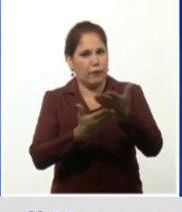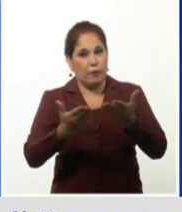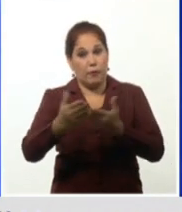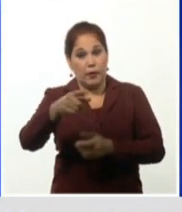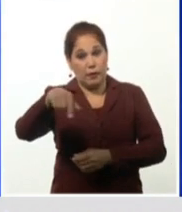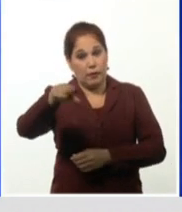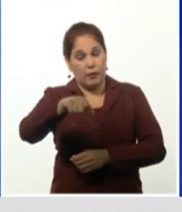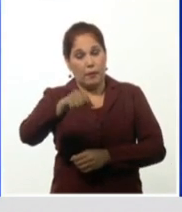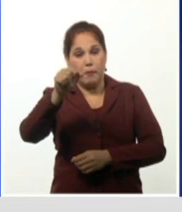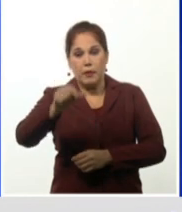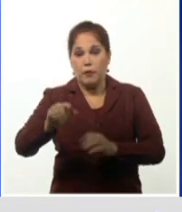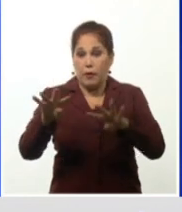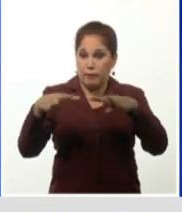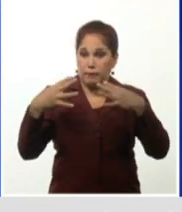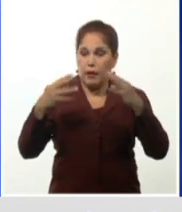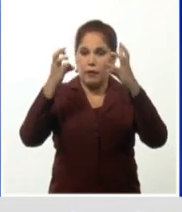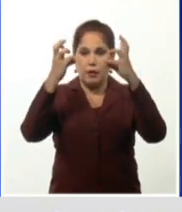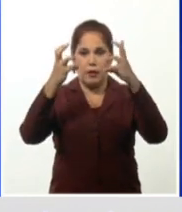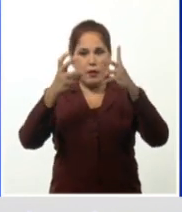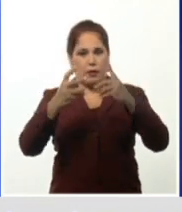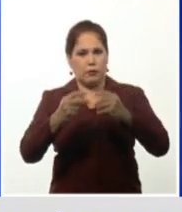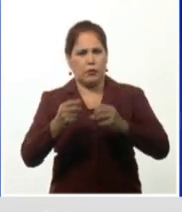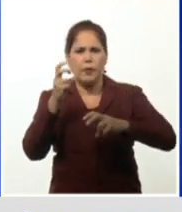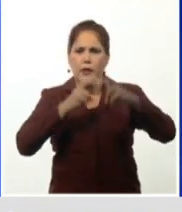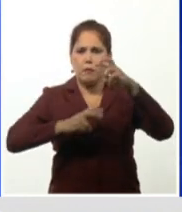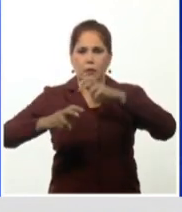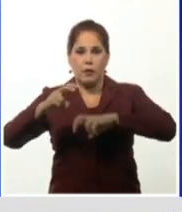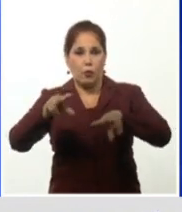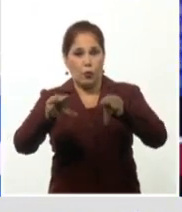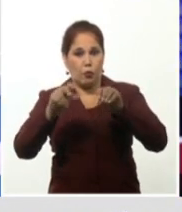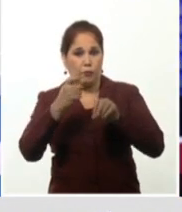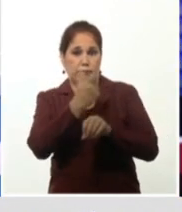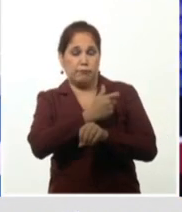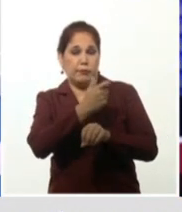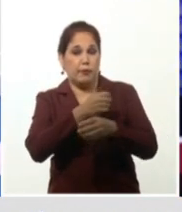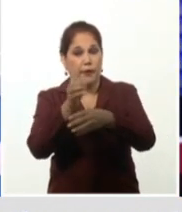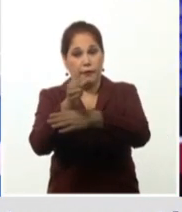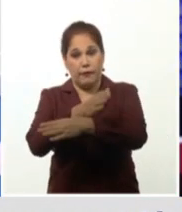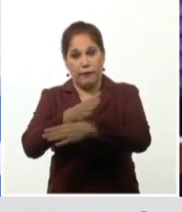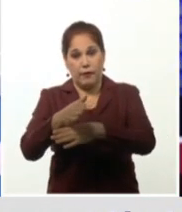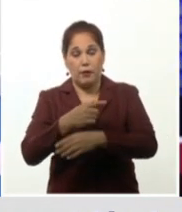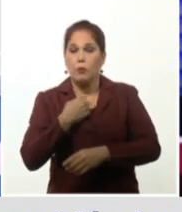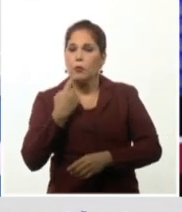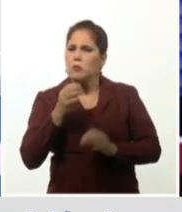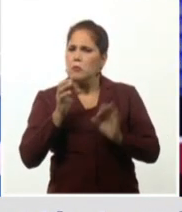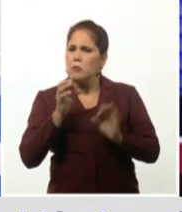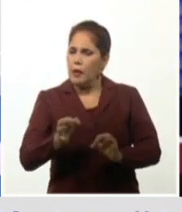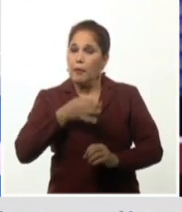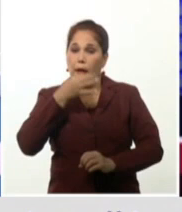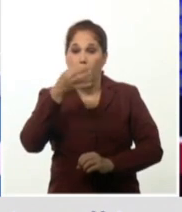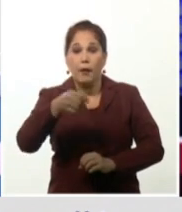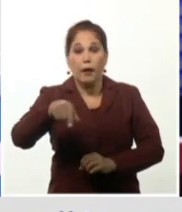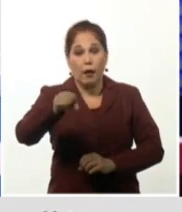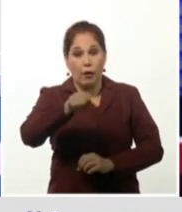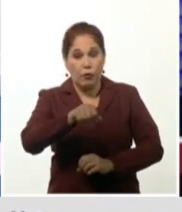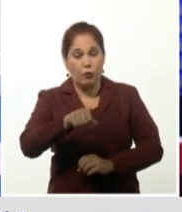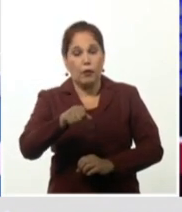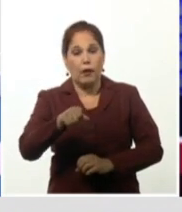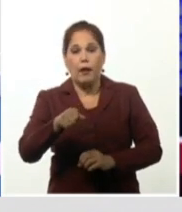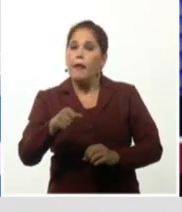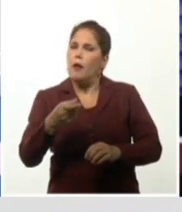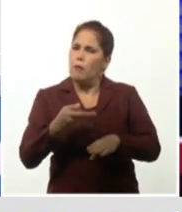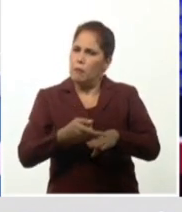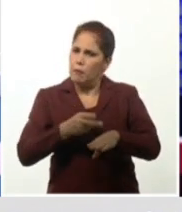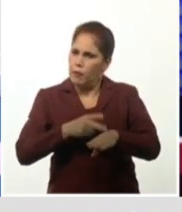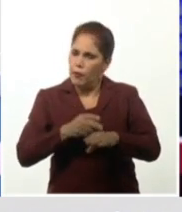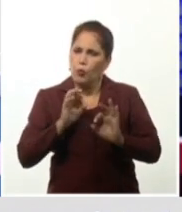los televidentes los resultados de las investigaciones en curso, y nosotros siempre dejarles saber nuestro mensaje de prevención.